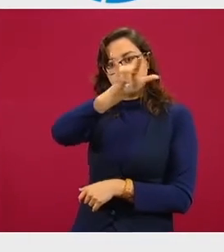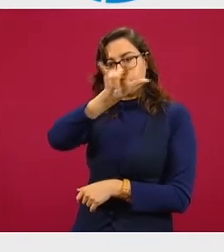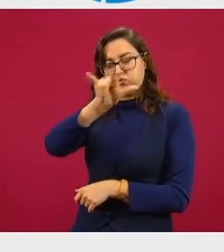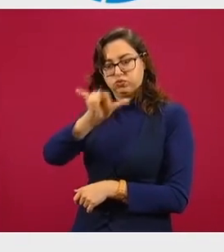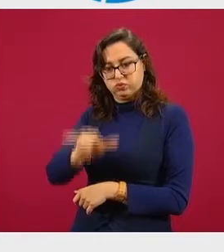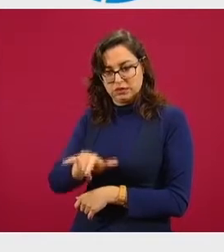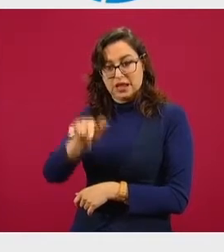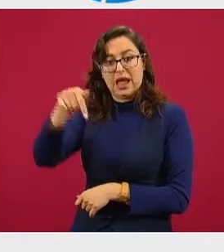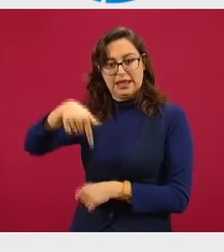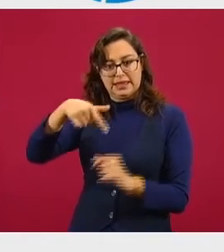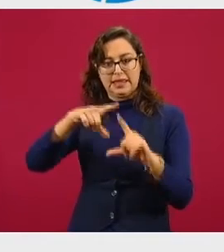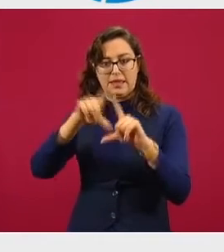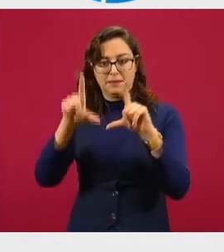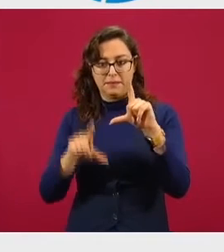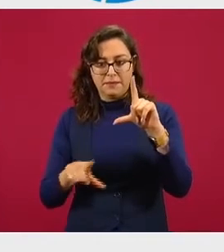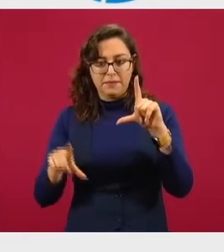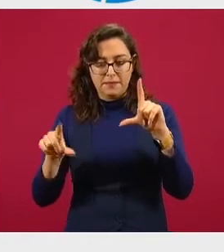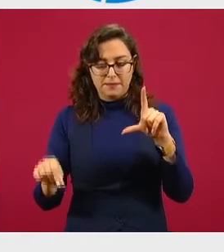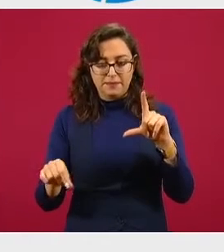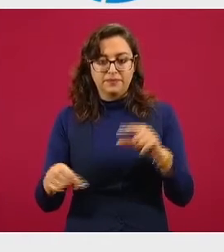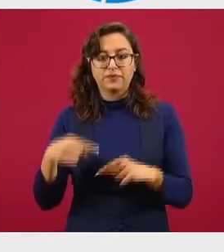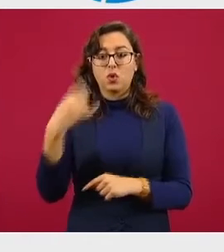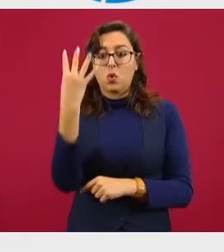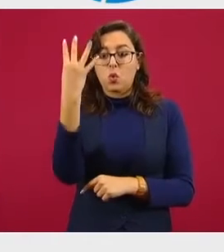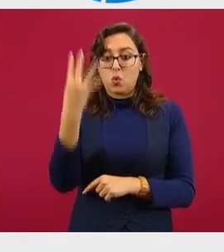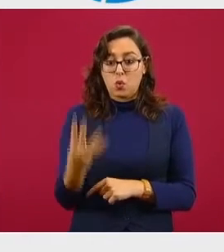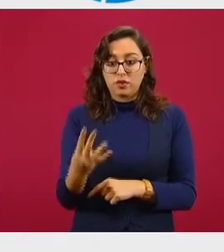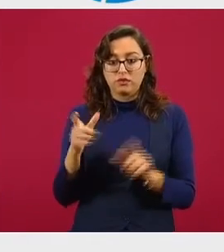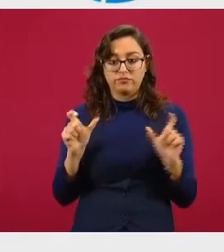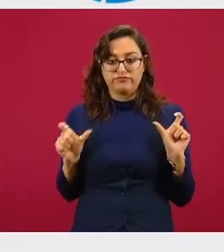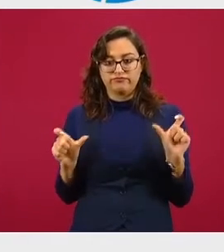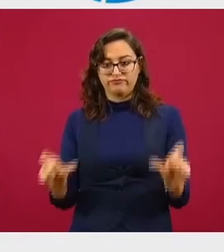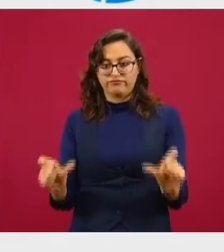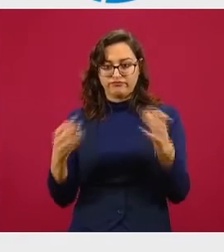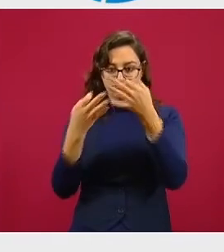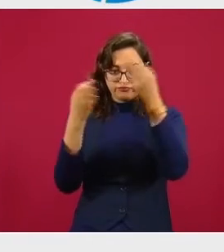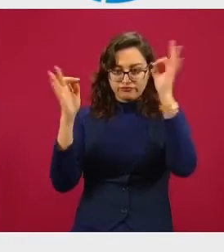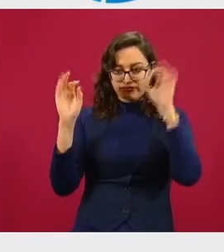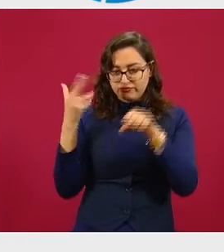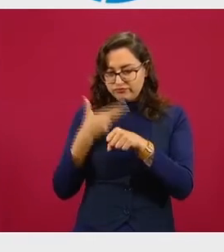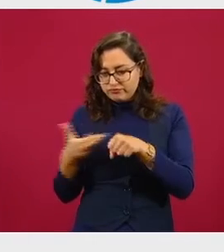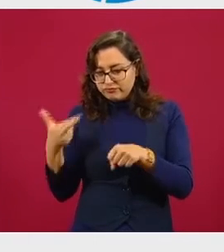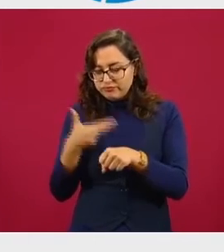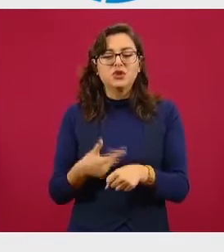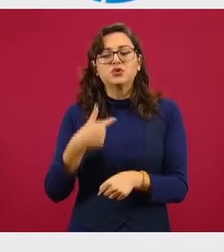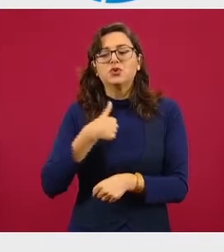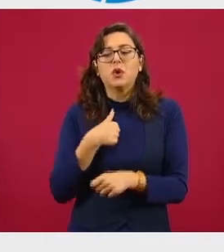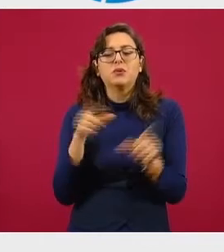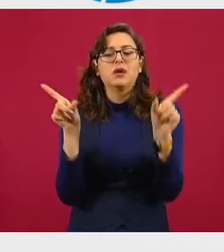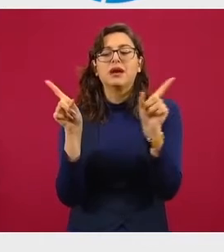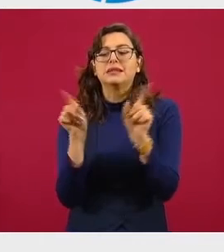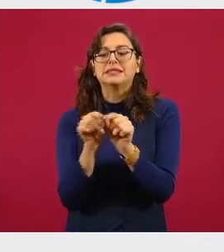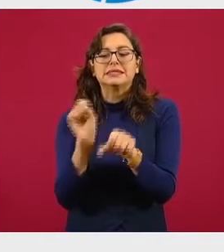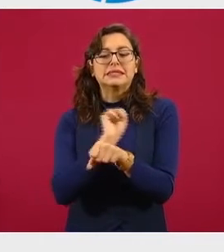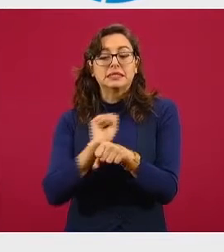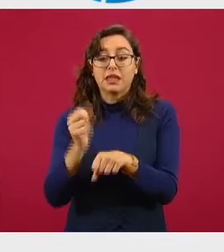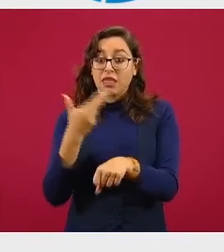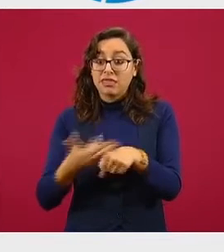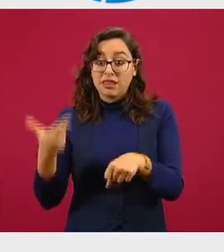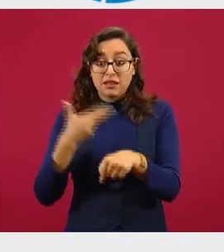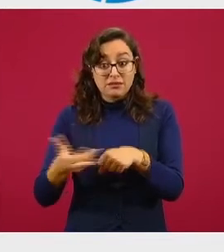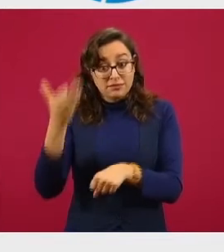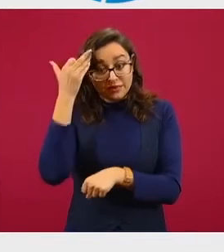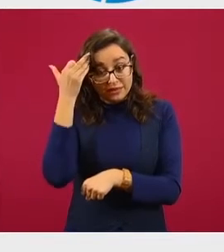Día 4 es el proceso de desaduanización. Lo estoy simplificando mucho porque son